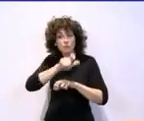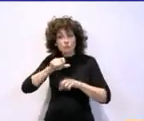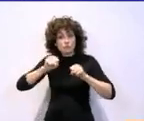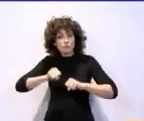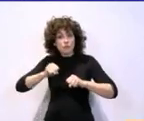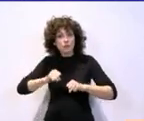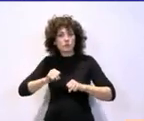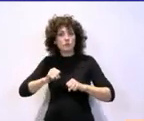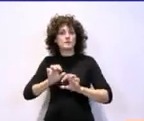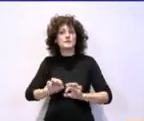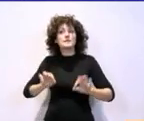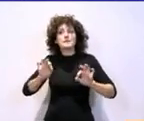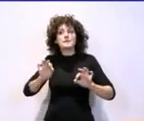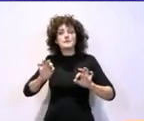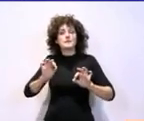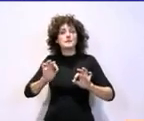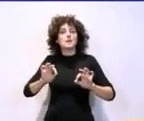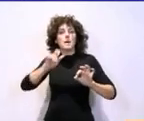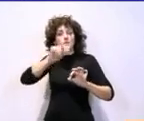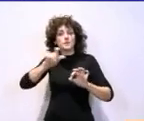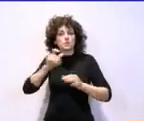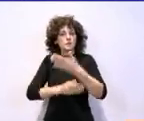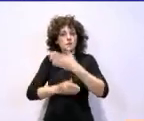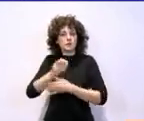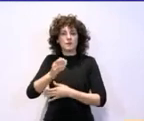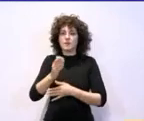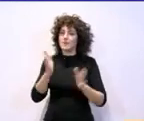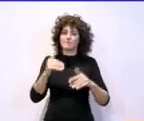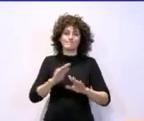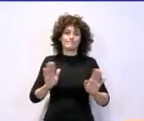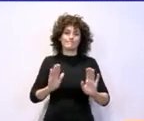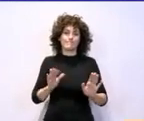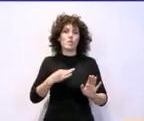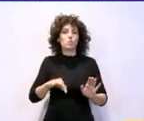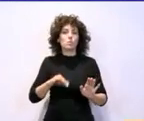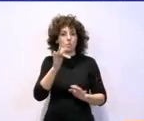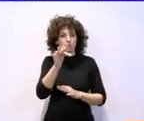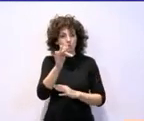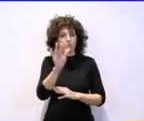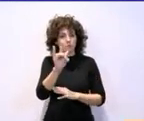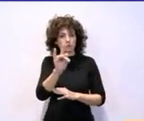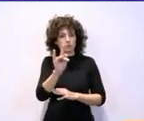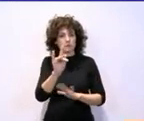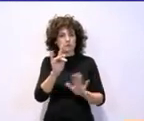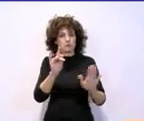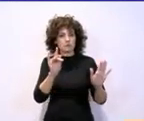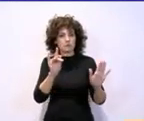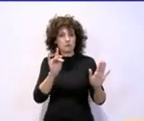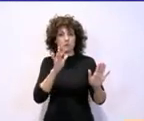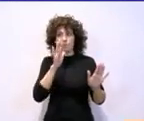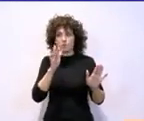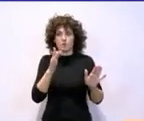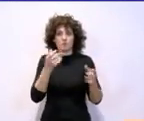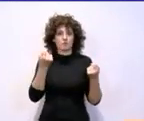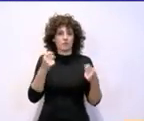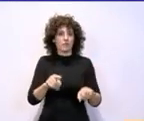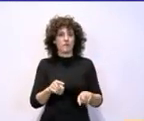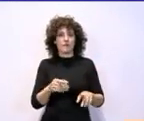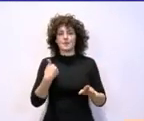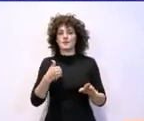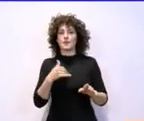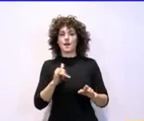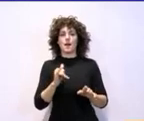no sea específicamente de personas con discapacidad. Puede ser positivo. Puede ser positivo porque no necesitamos, desde